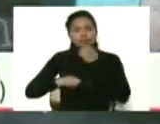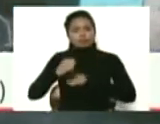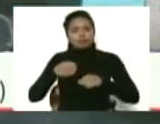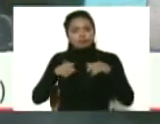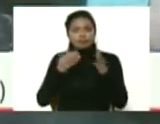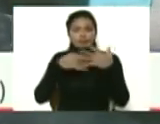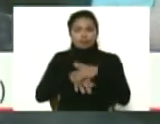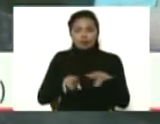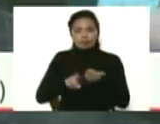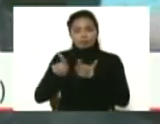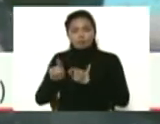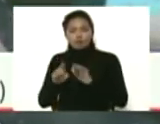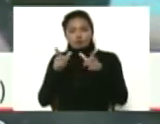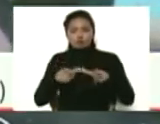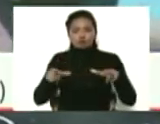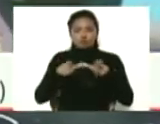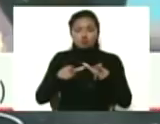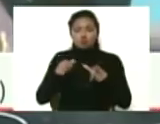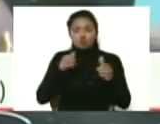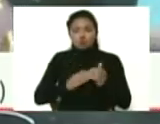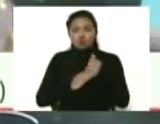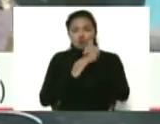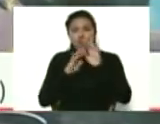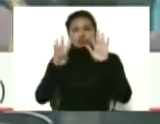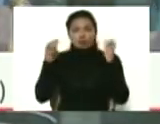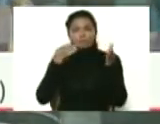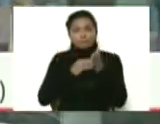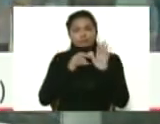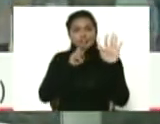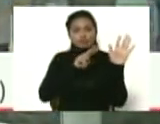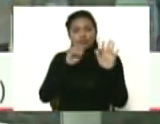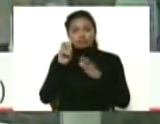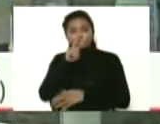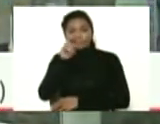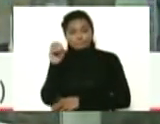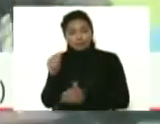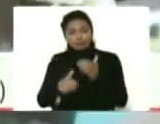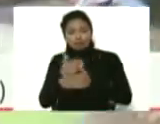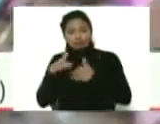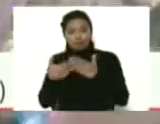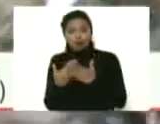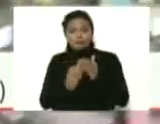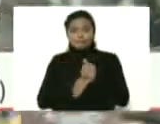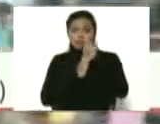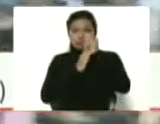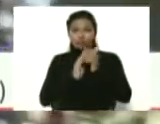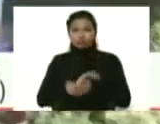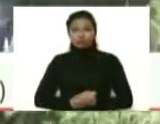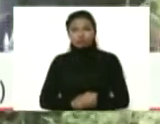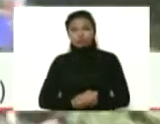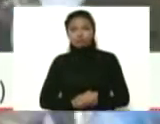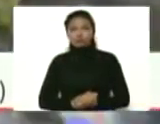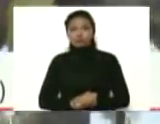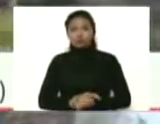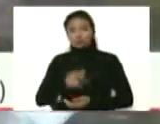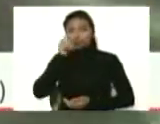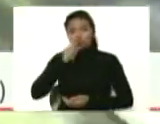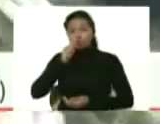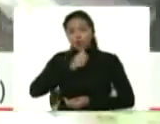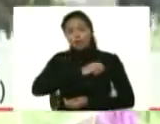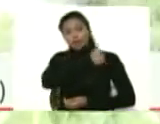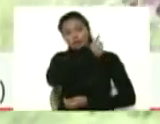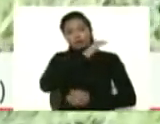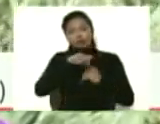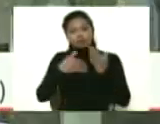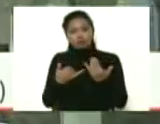de integral, para unos cuadros de mando de 9.720 cuadros de mando. Mi comandante en jefe,